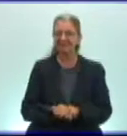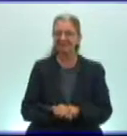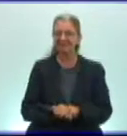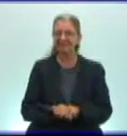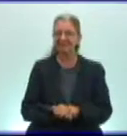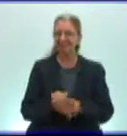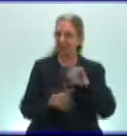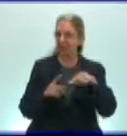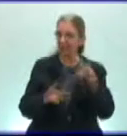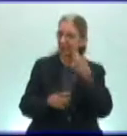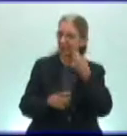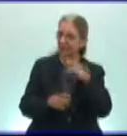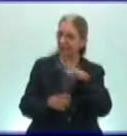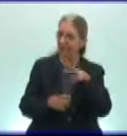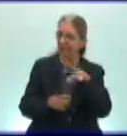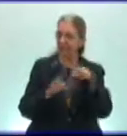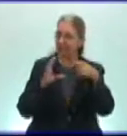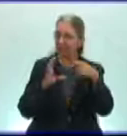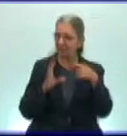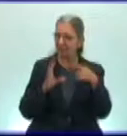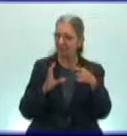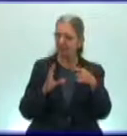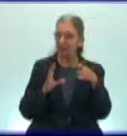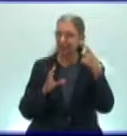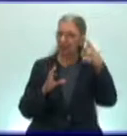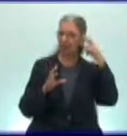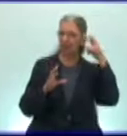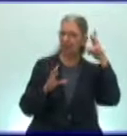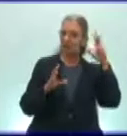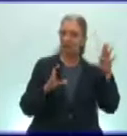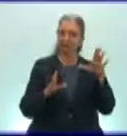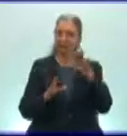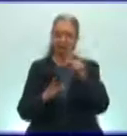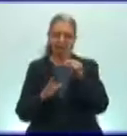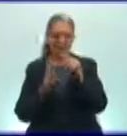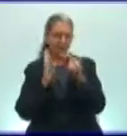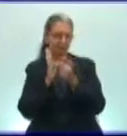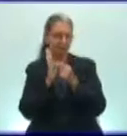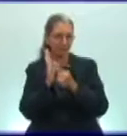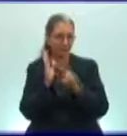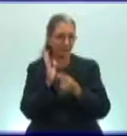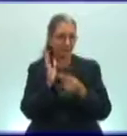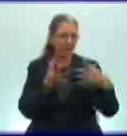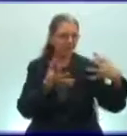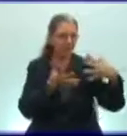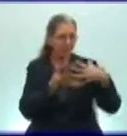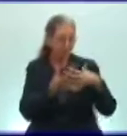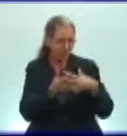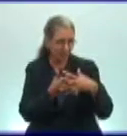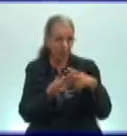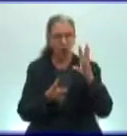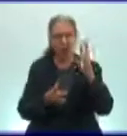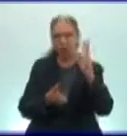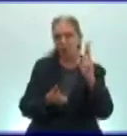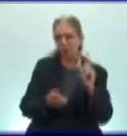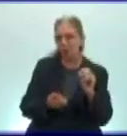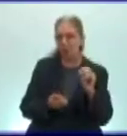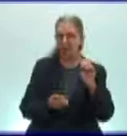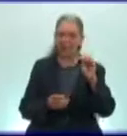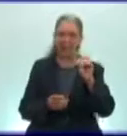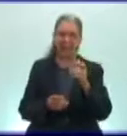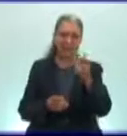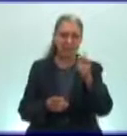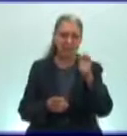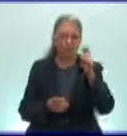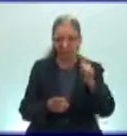Después de haber observado el video y de recordar todos estos aspectos relacionados con el número atómico, el concepto